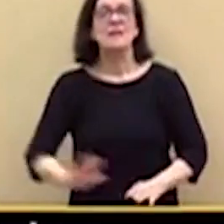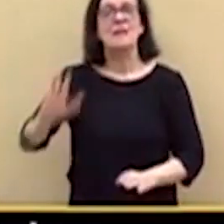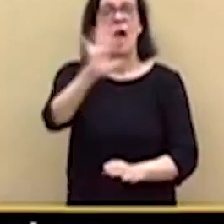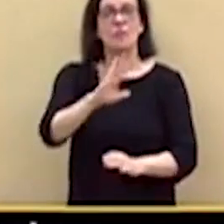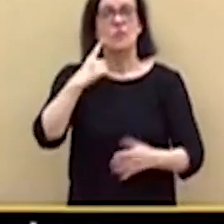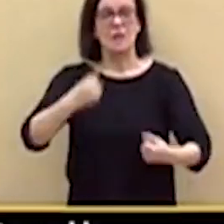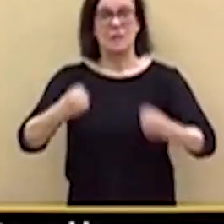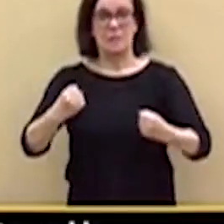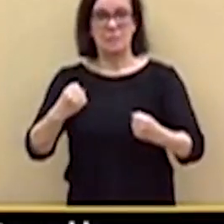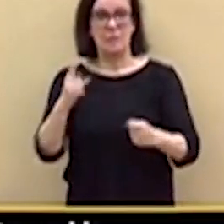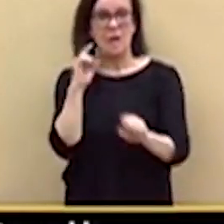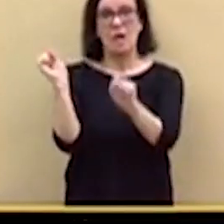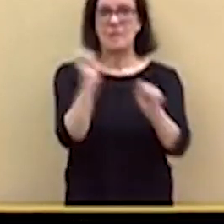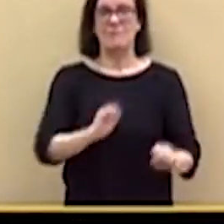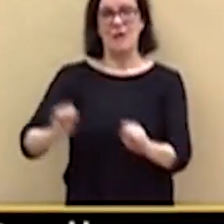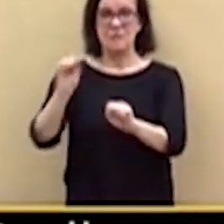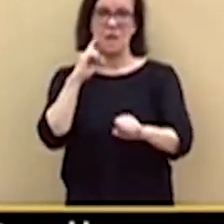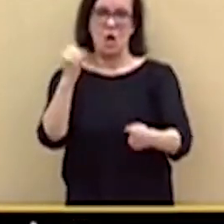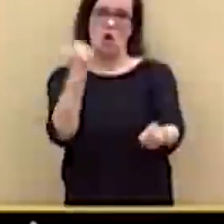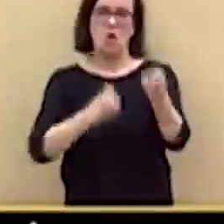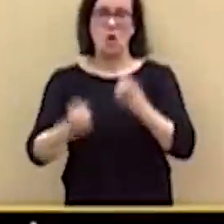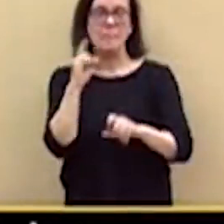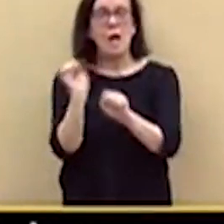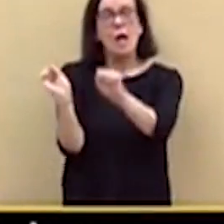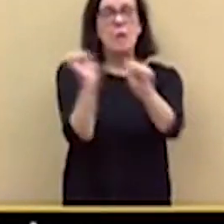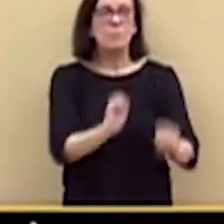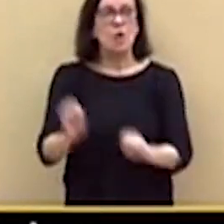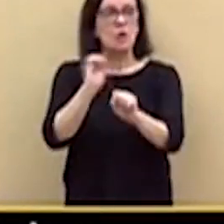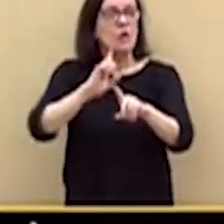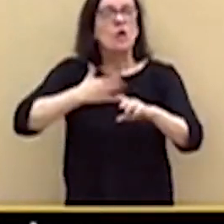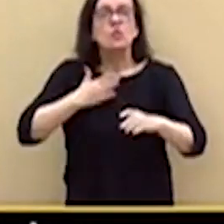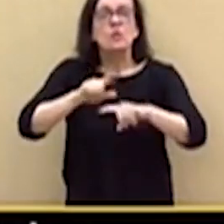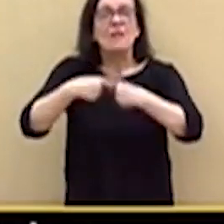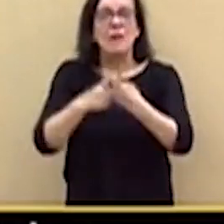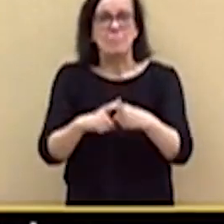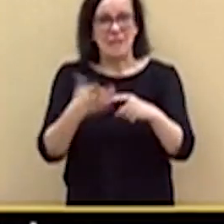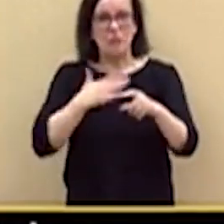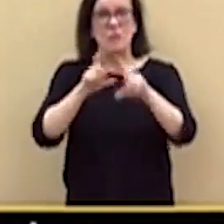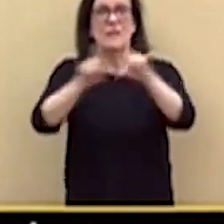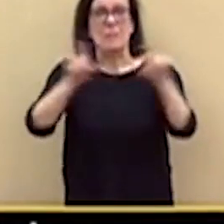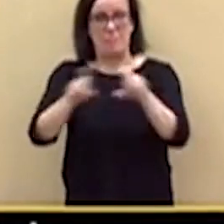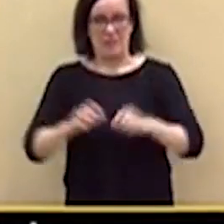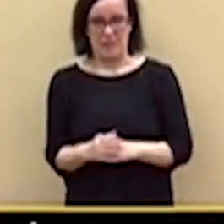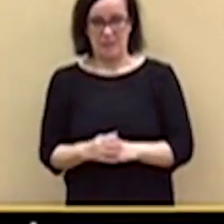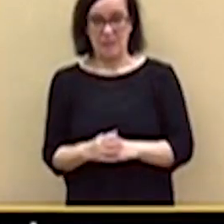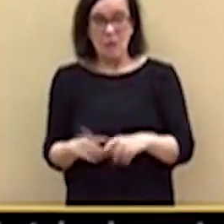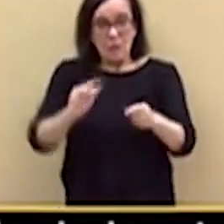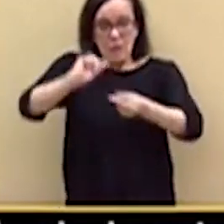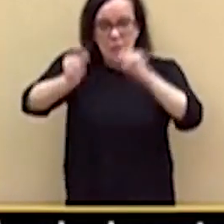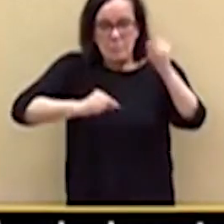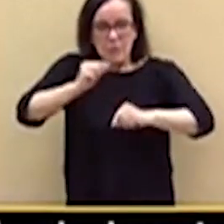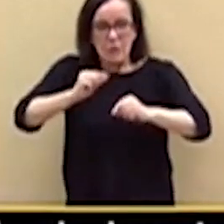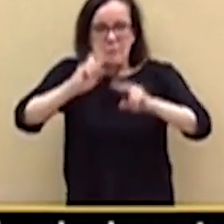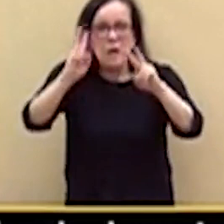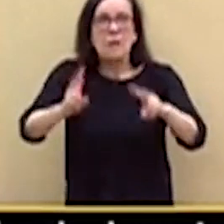hacia la defensa de nuestra economía y la protección de nuestras familias y de nuestras empresas. Unos presupuestos de reconstrucción social y